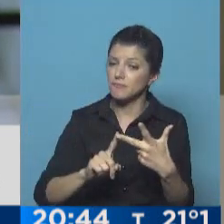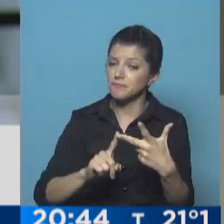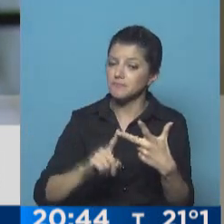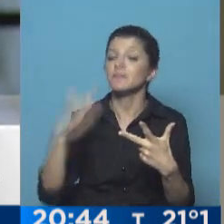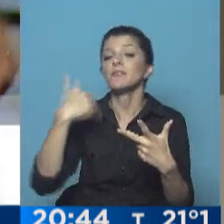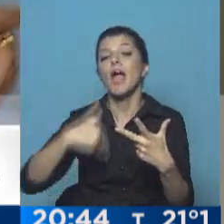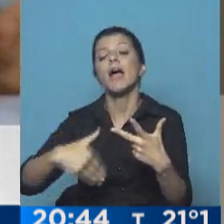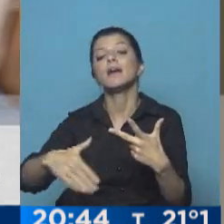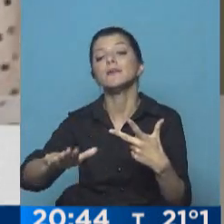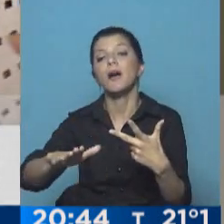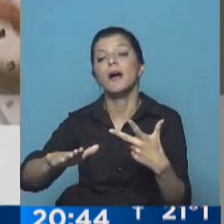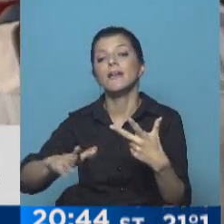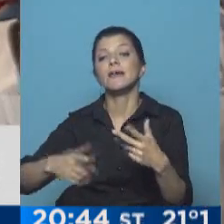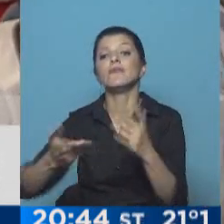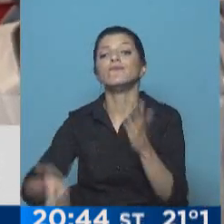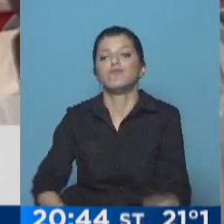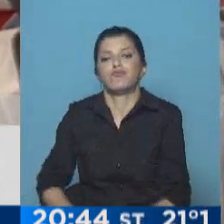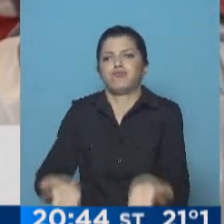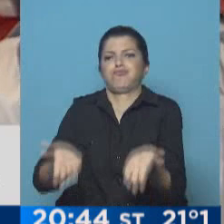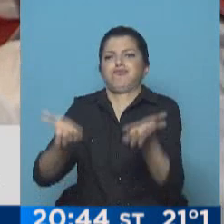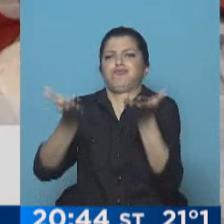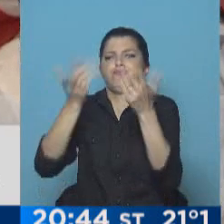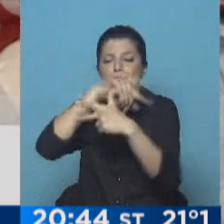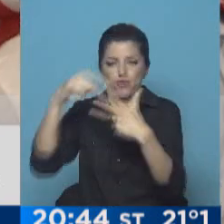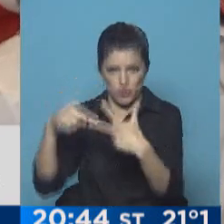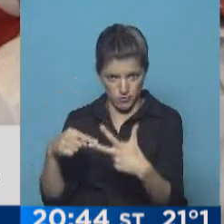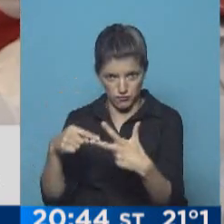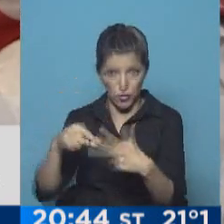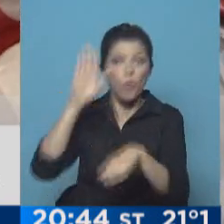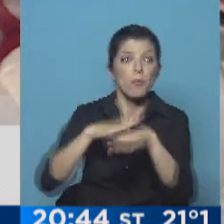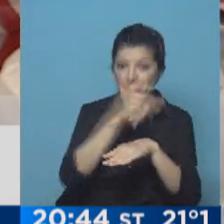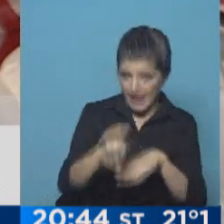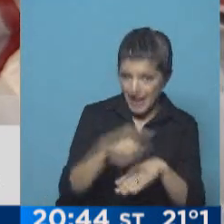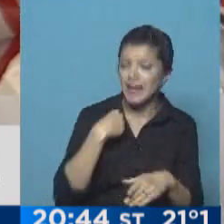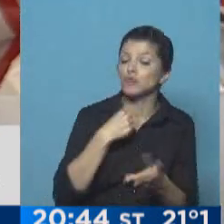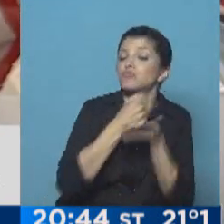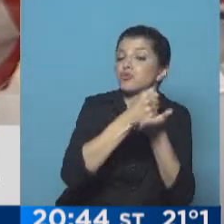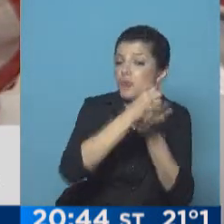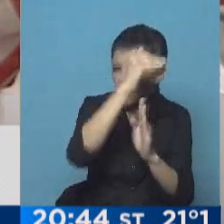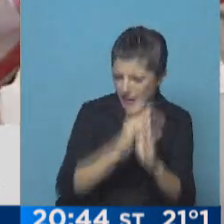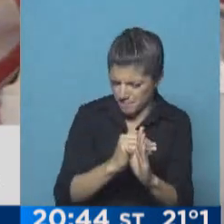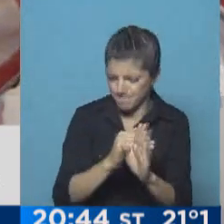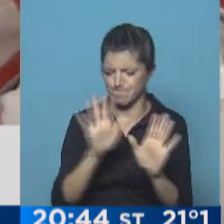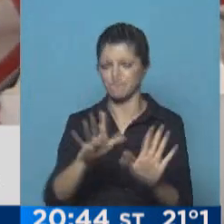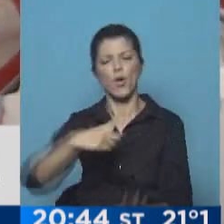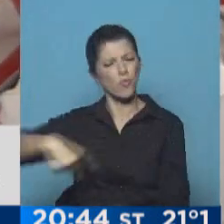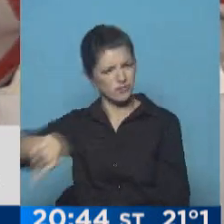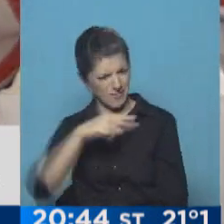crecimiento también de la inflación ustedes vieron que durante 12